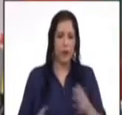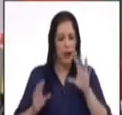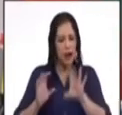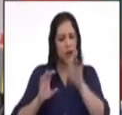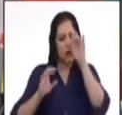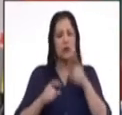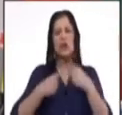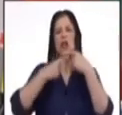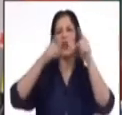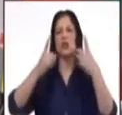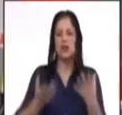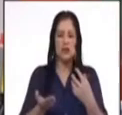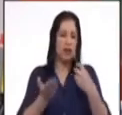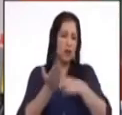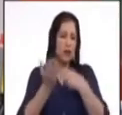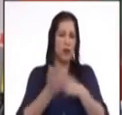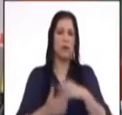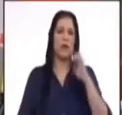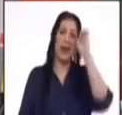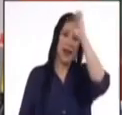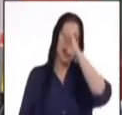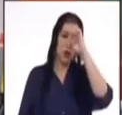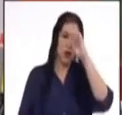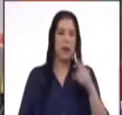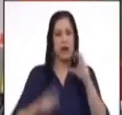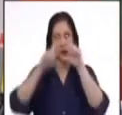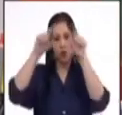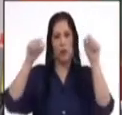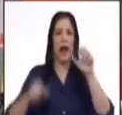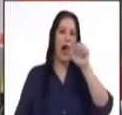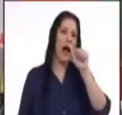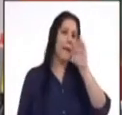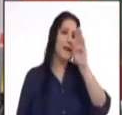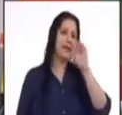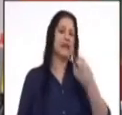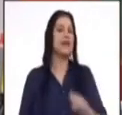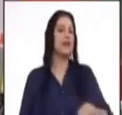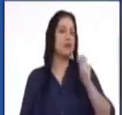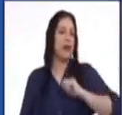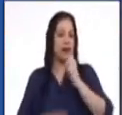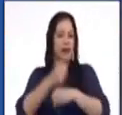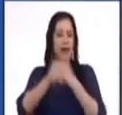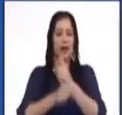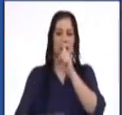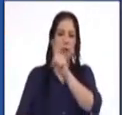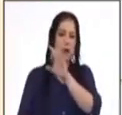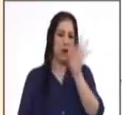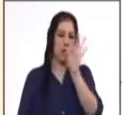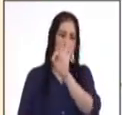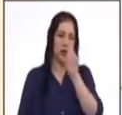Encontré una noticia de un diario europeo, profesora, el ABC de España, del año 1991.